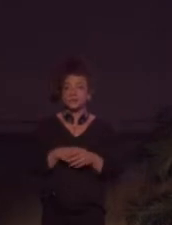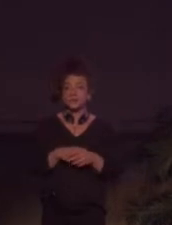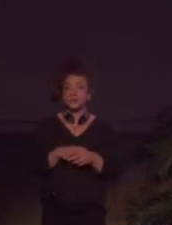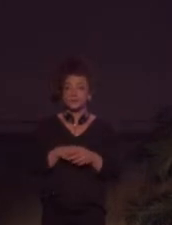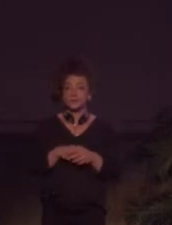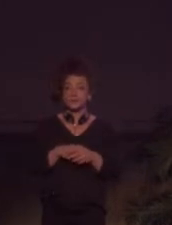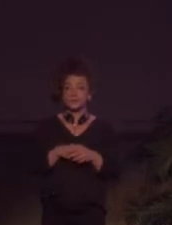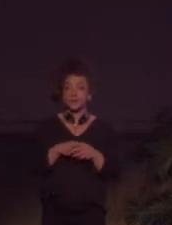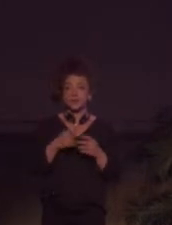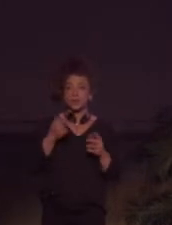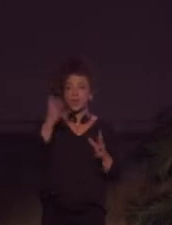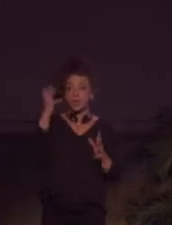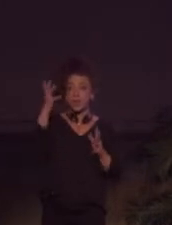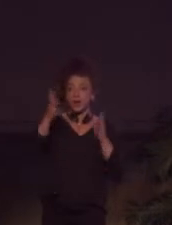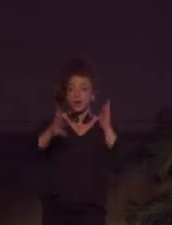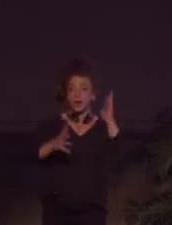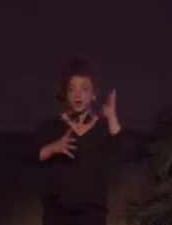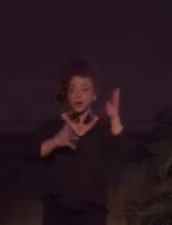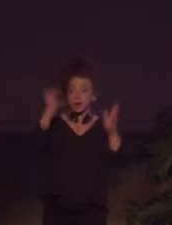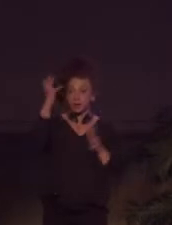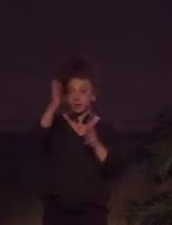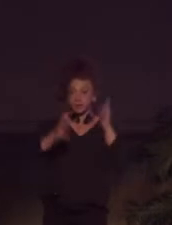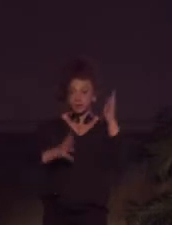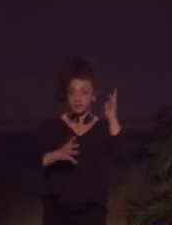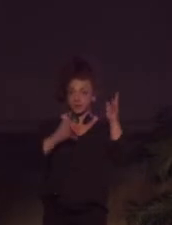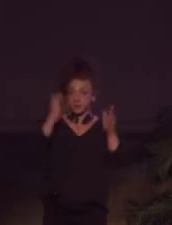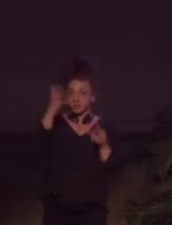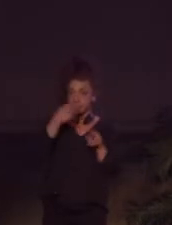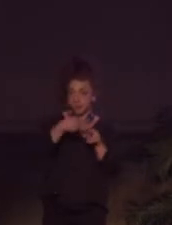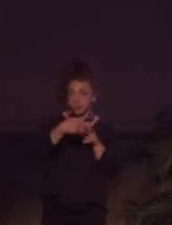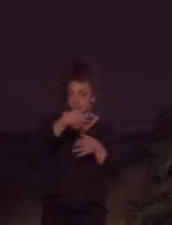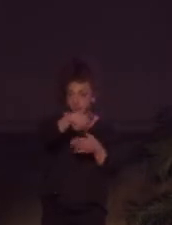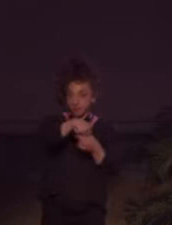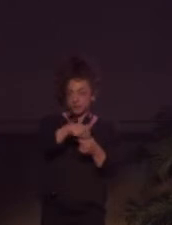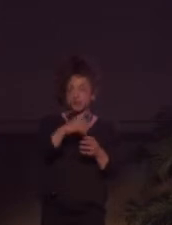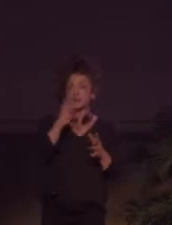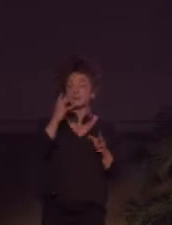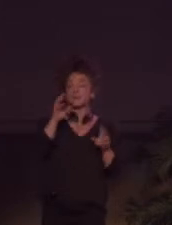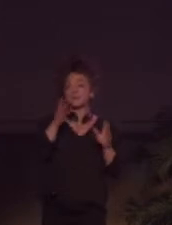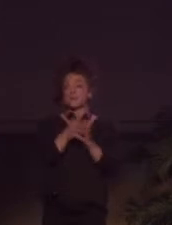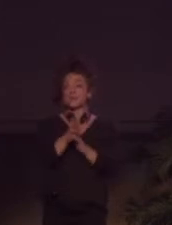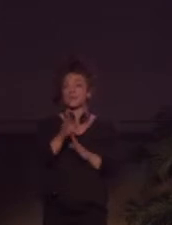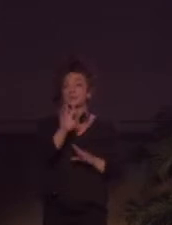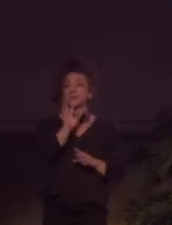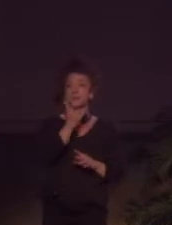animaliazkoa bada, politikoa da, transfeminismoaren eta antiespezismoaren arteko aliantzak.